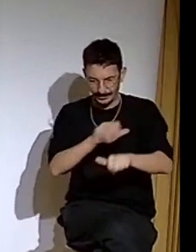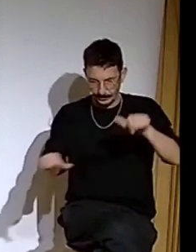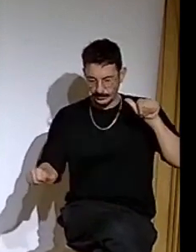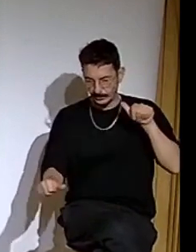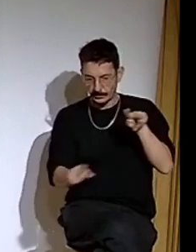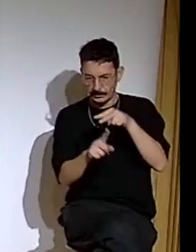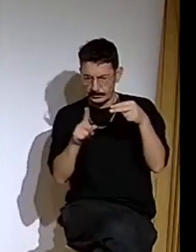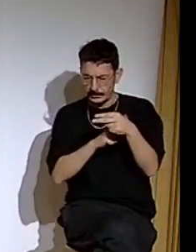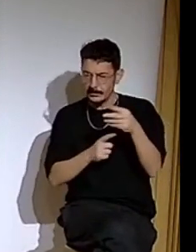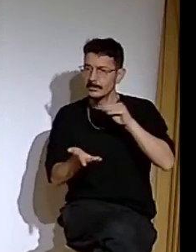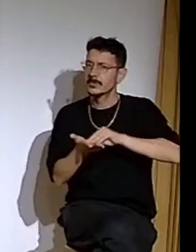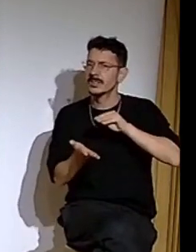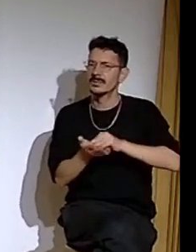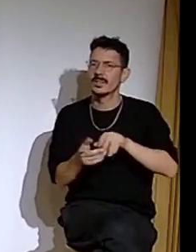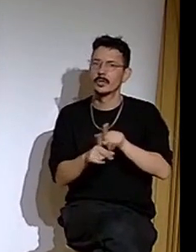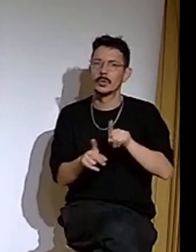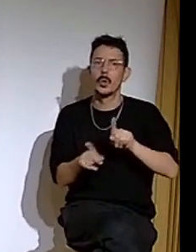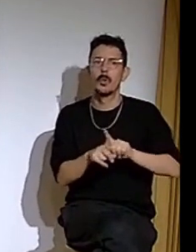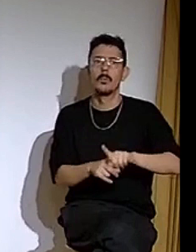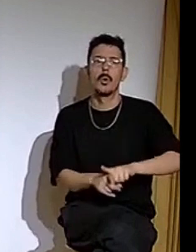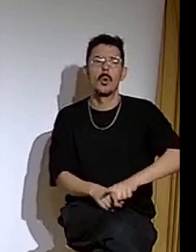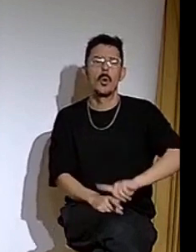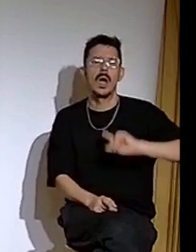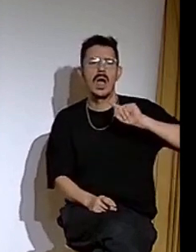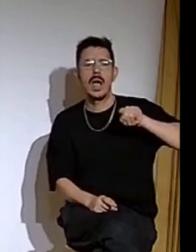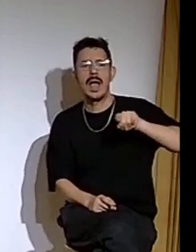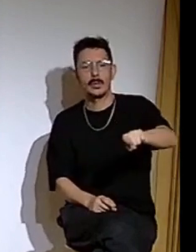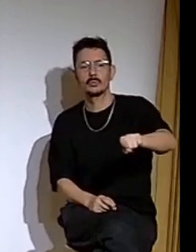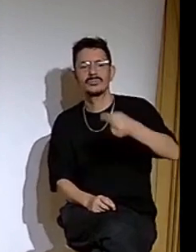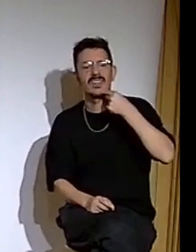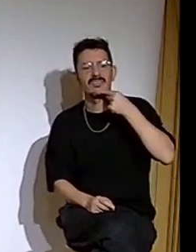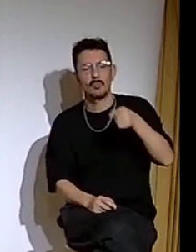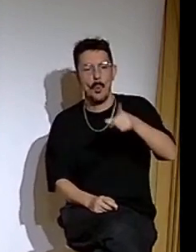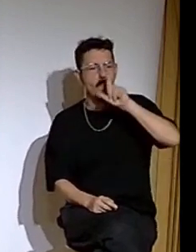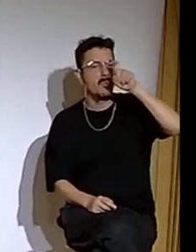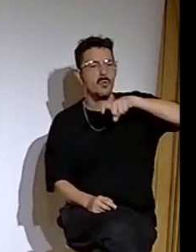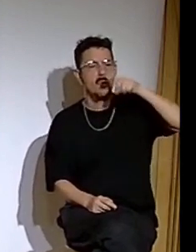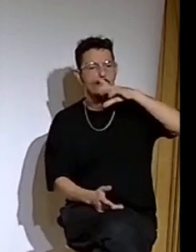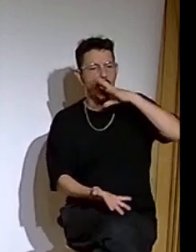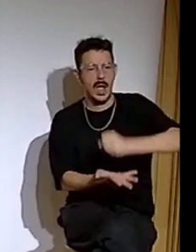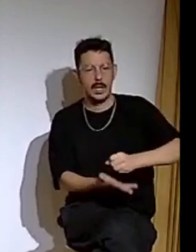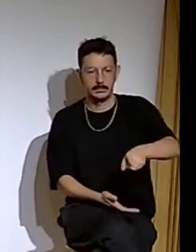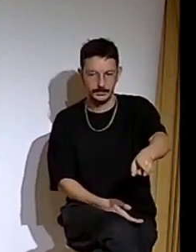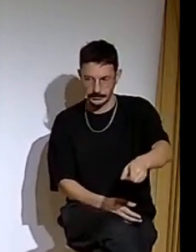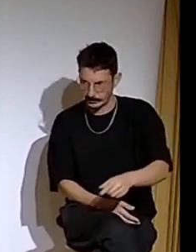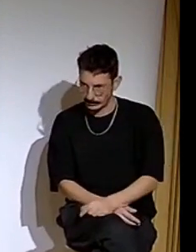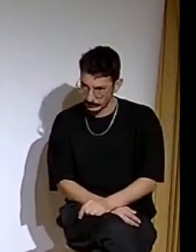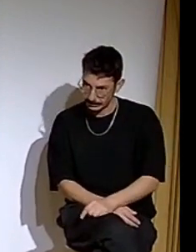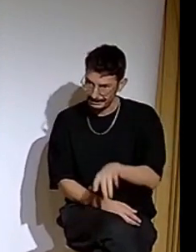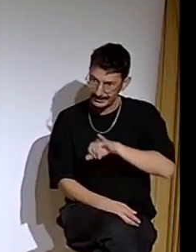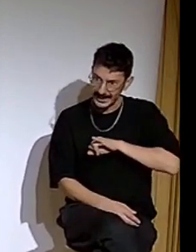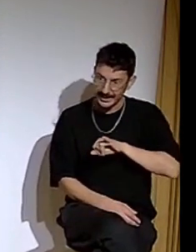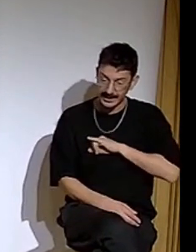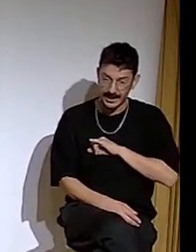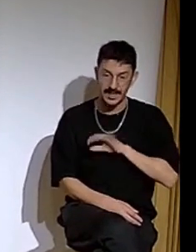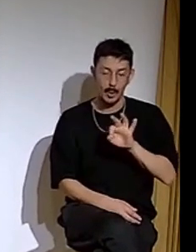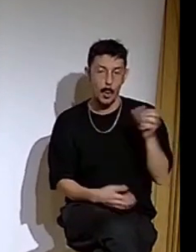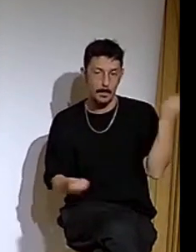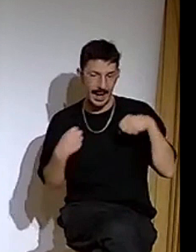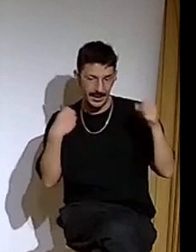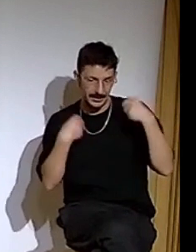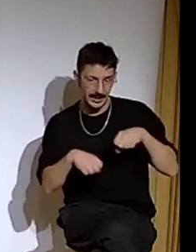sea muchas veces acusado de brujería a identidades prácticas